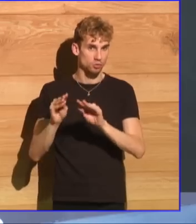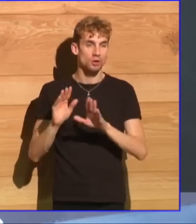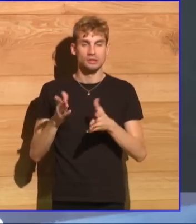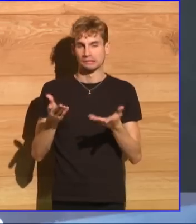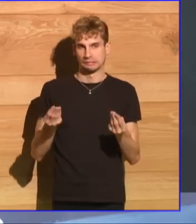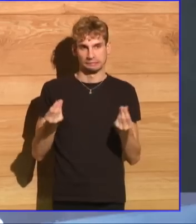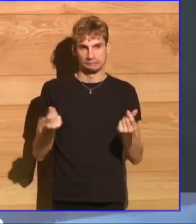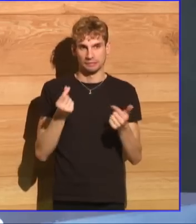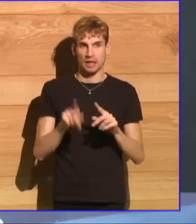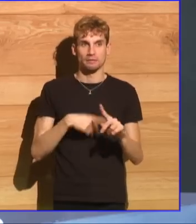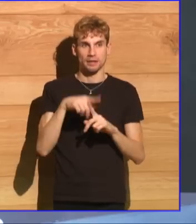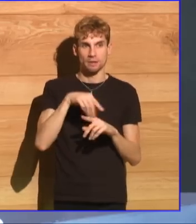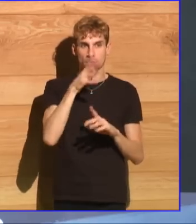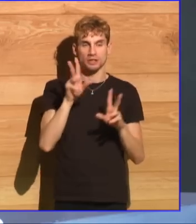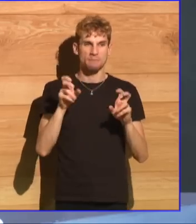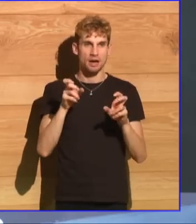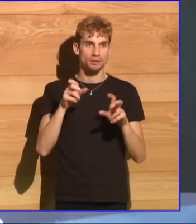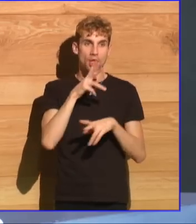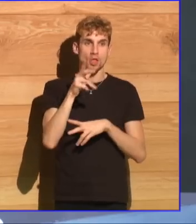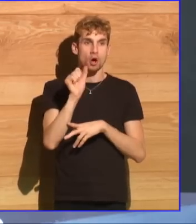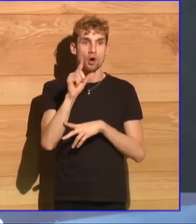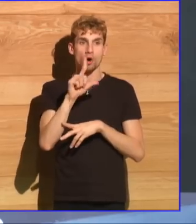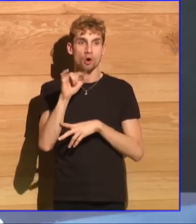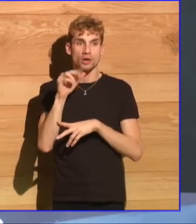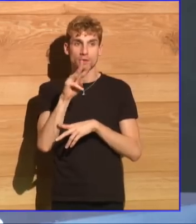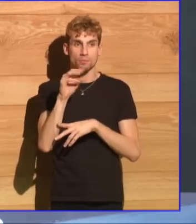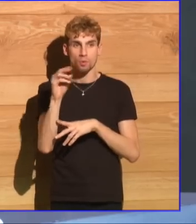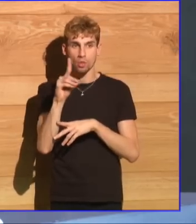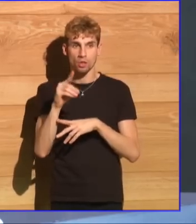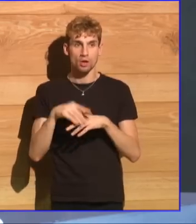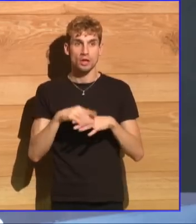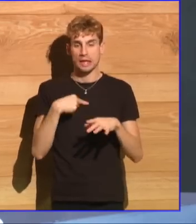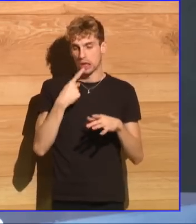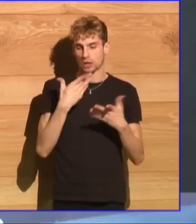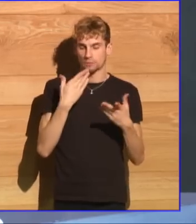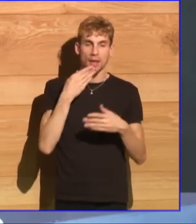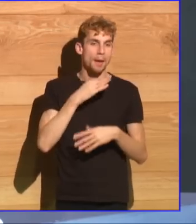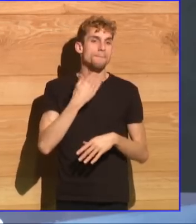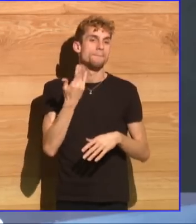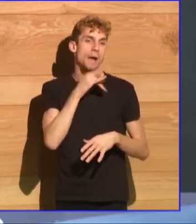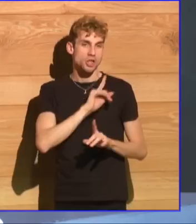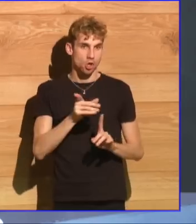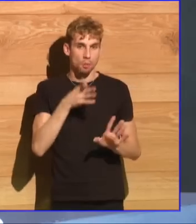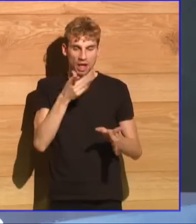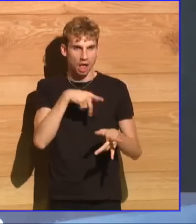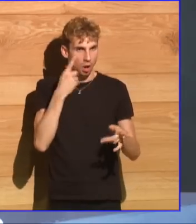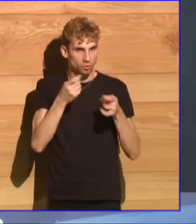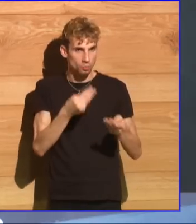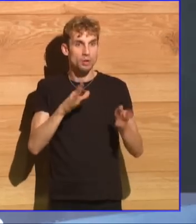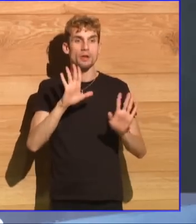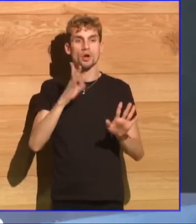grandes maquinarias hollywoodienses, muchas veces no diré mala, es muy buena, son muy buenos operadores, pero tiene